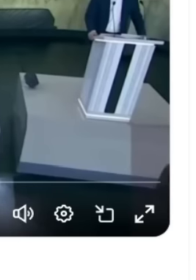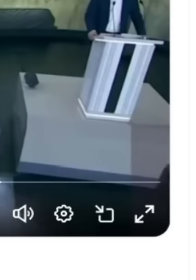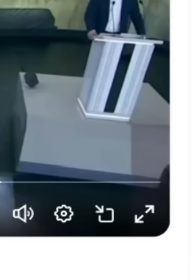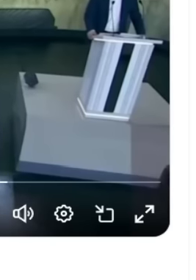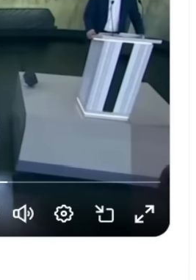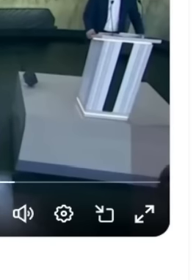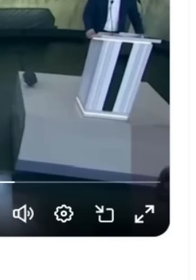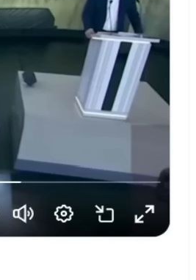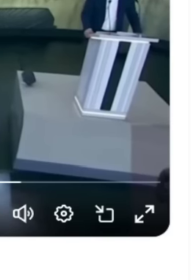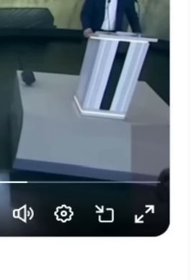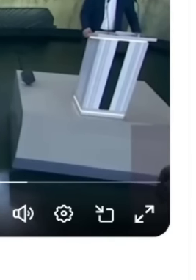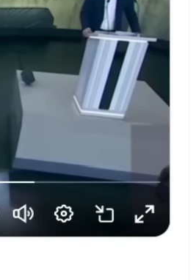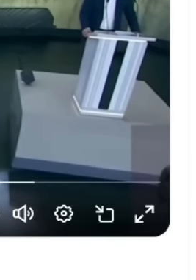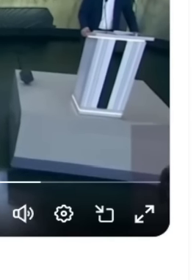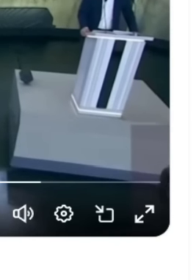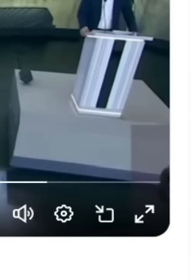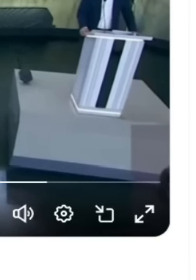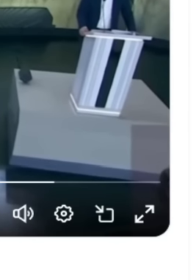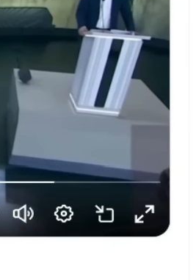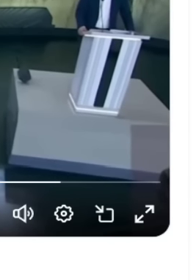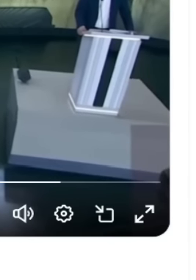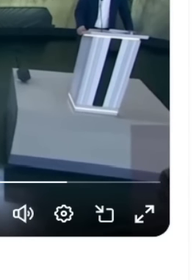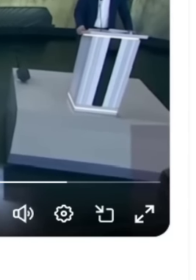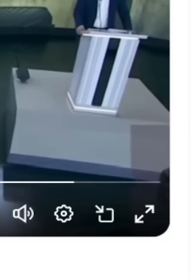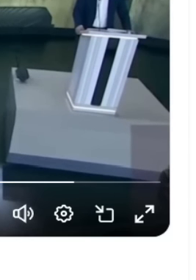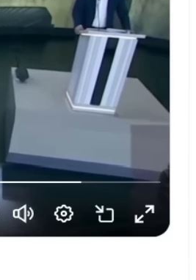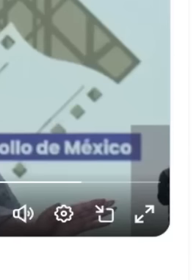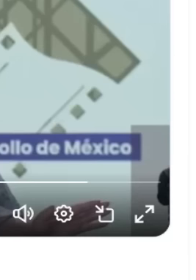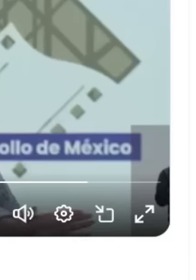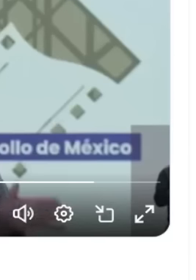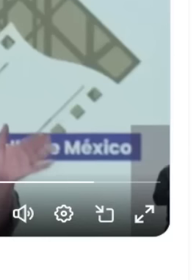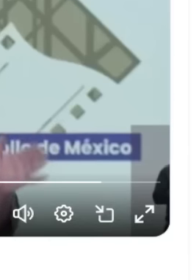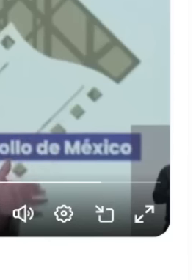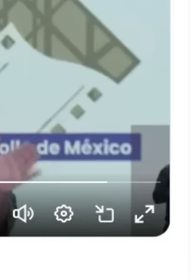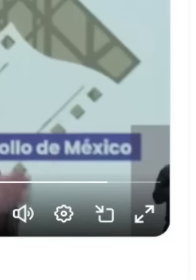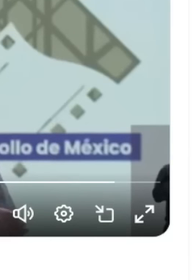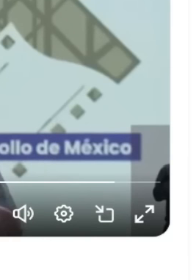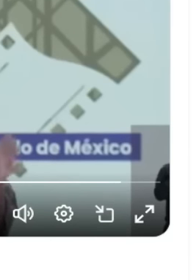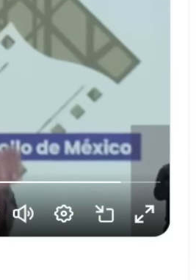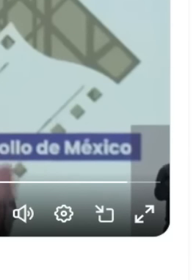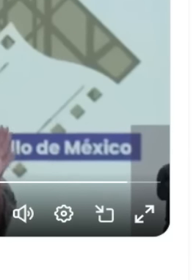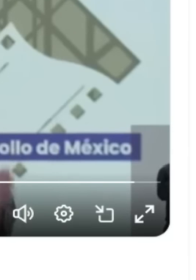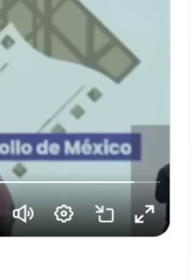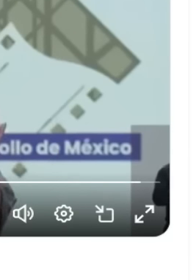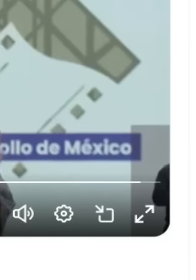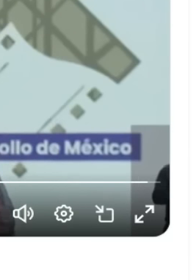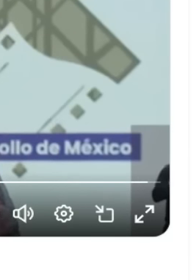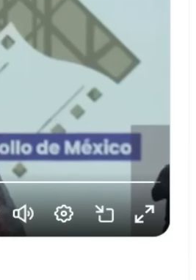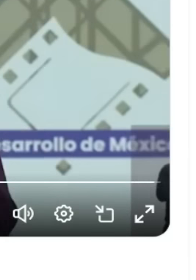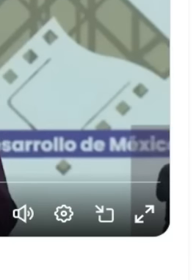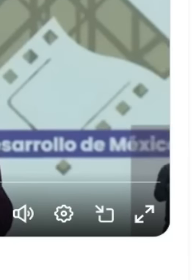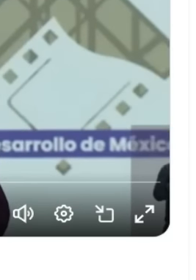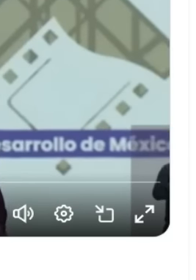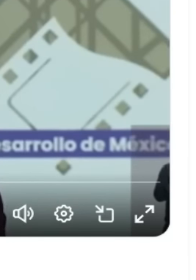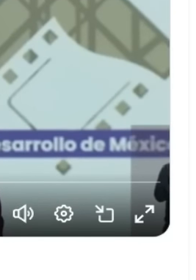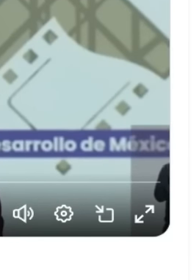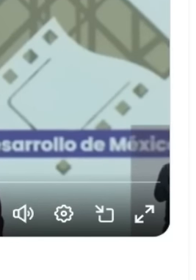Candidata Xóchitl Gálvez. A diferencia de la candidata de las mentiras, a mí ningún hombre me da instrucciones. Yo decido por mí, los programas sociales se